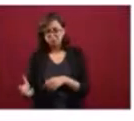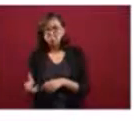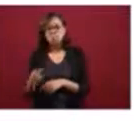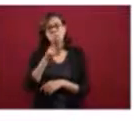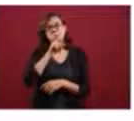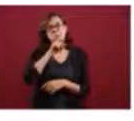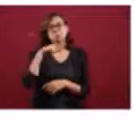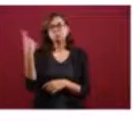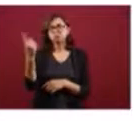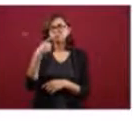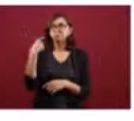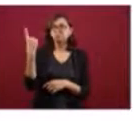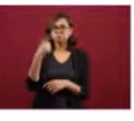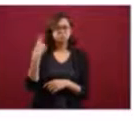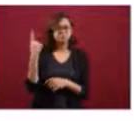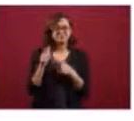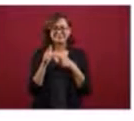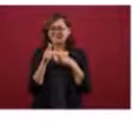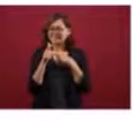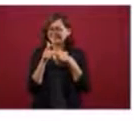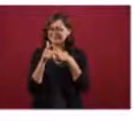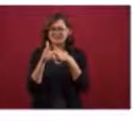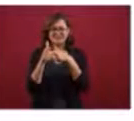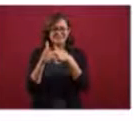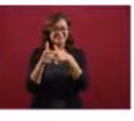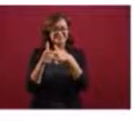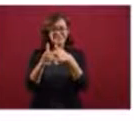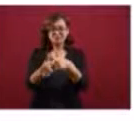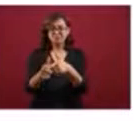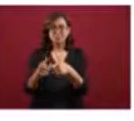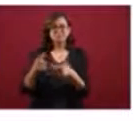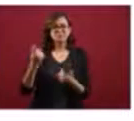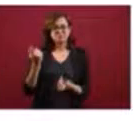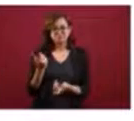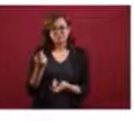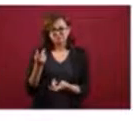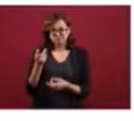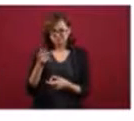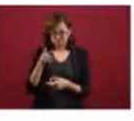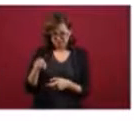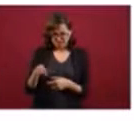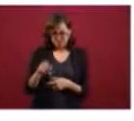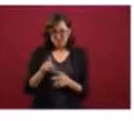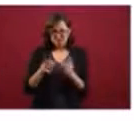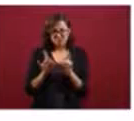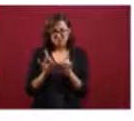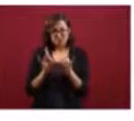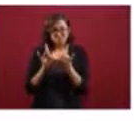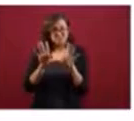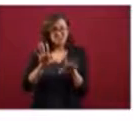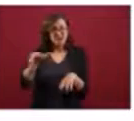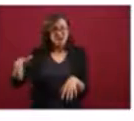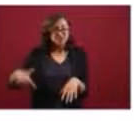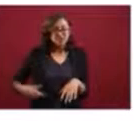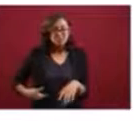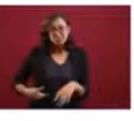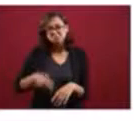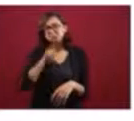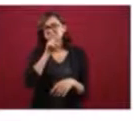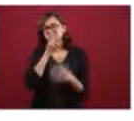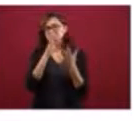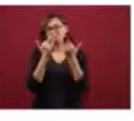que había rotación y que por lo tanto el rotor principal no era un posible causal en ese momento también de la